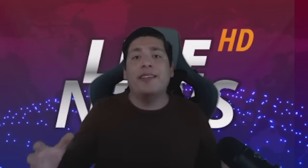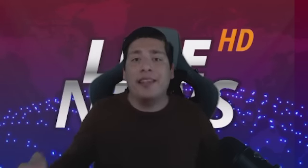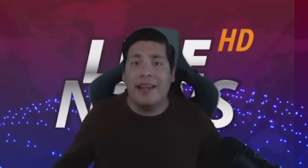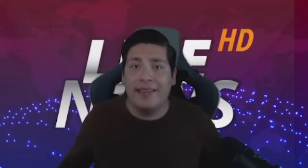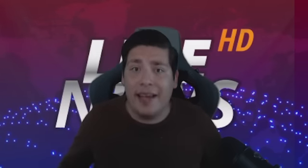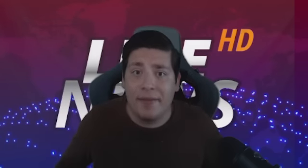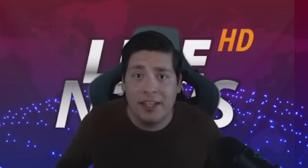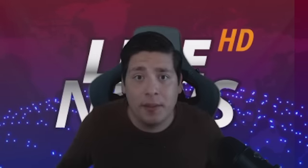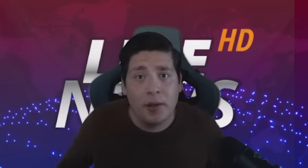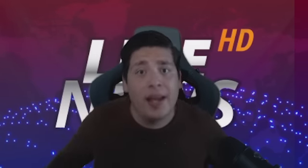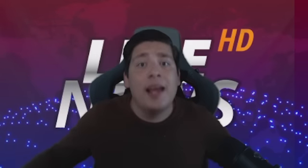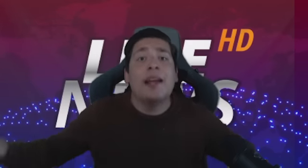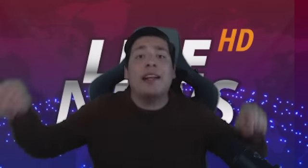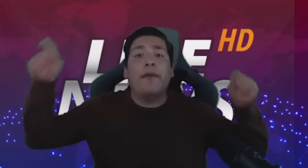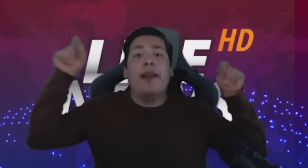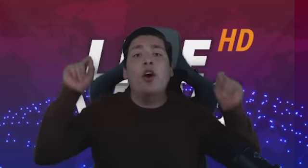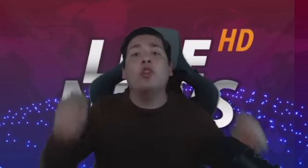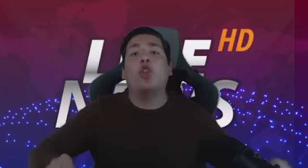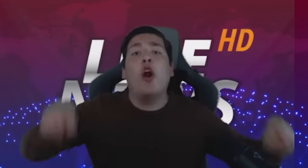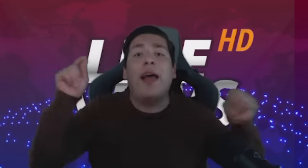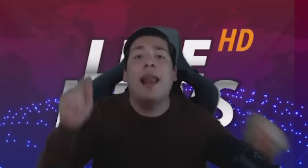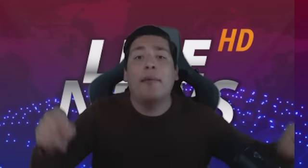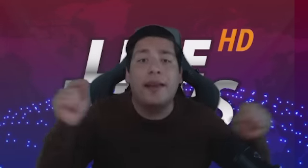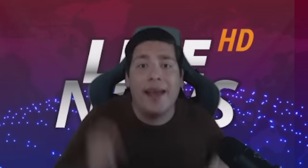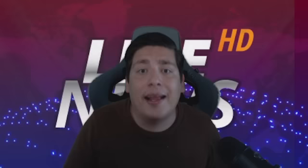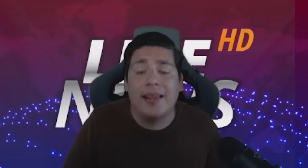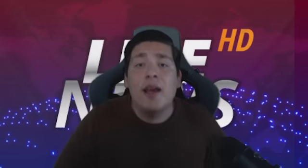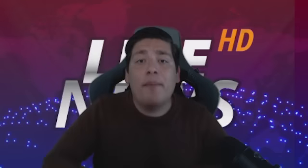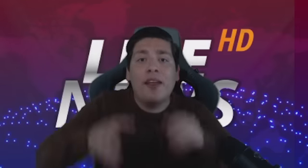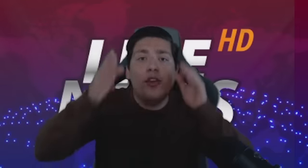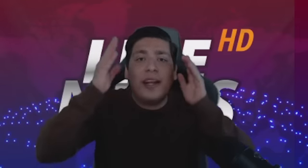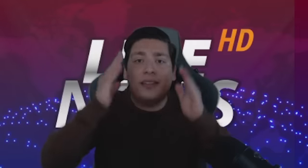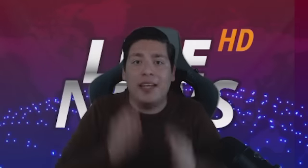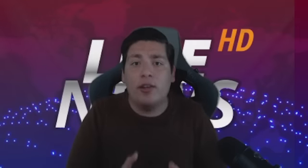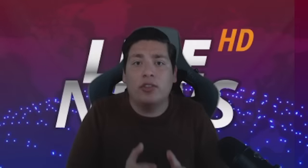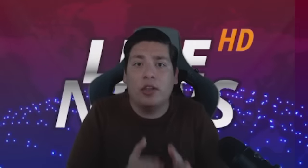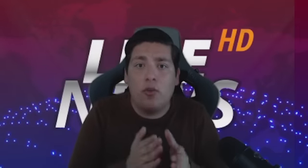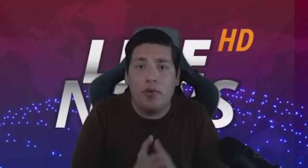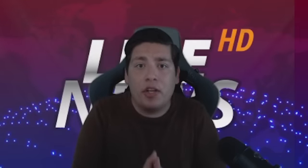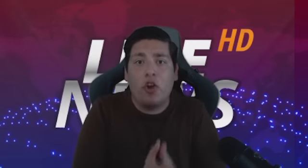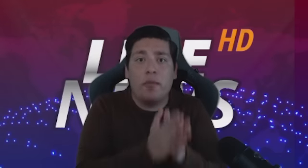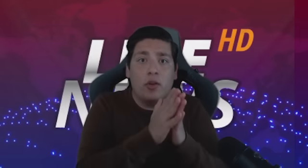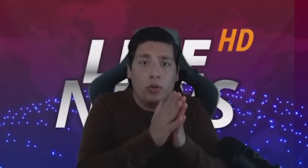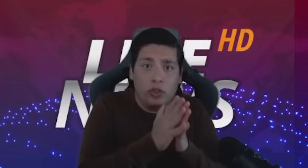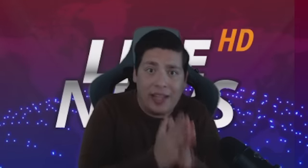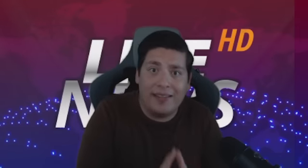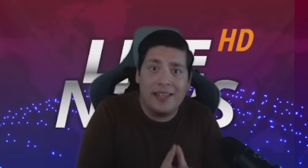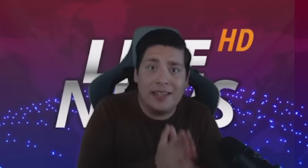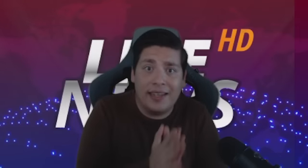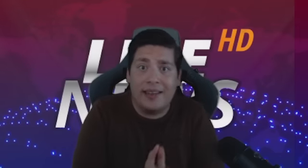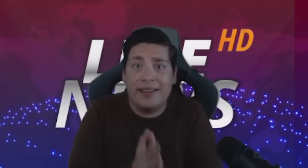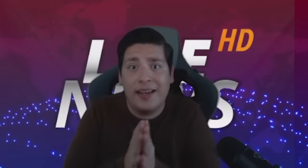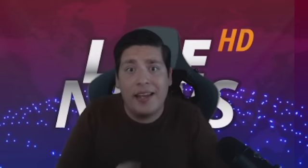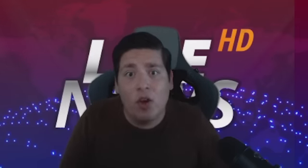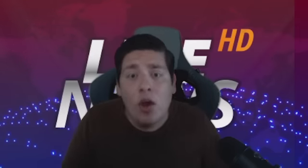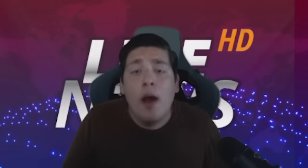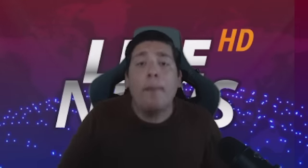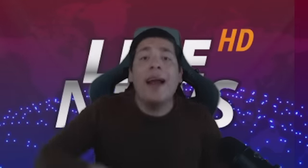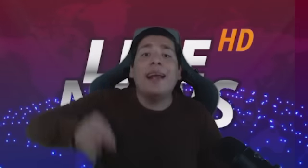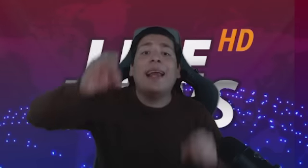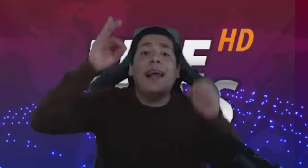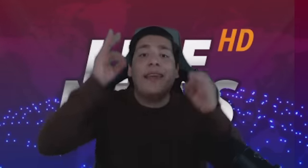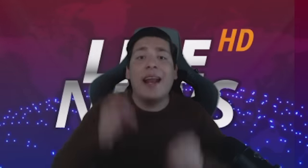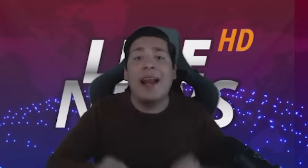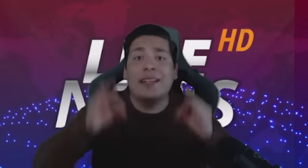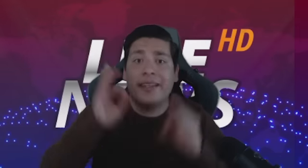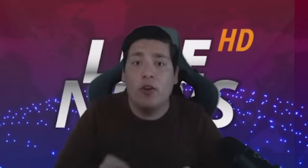que el presidente Andrés Manuel reveló toda la verdad. Pedro Castillo se comunicó minutos antes de ser detenido